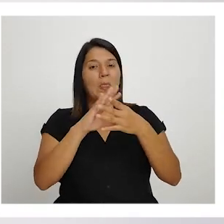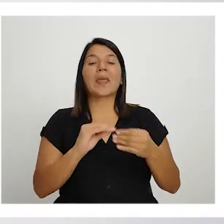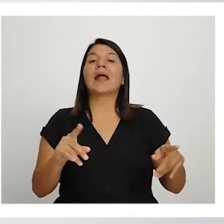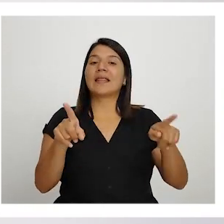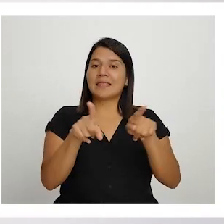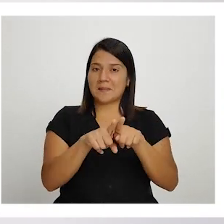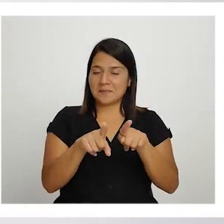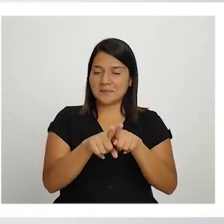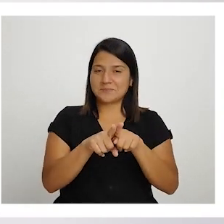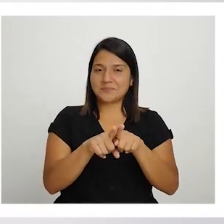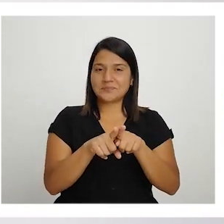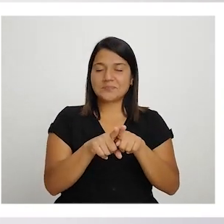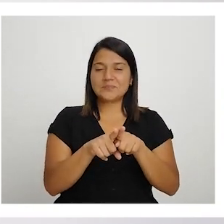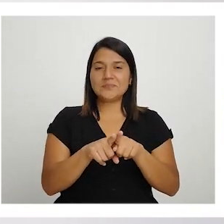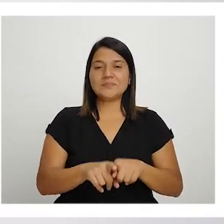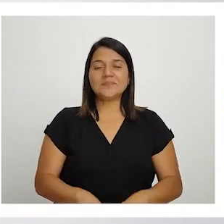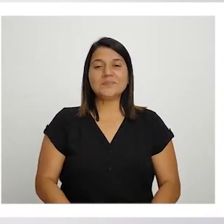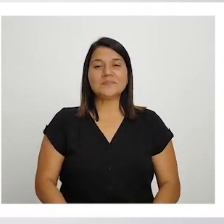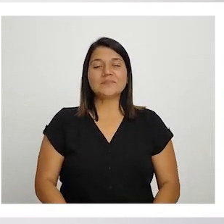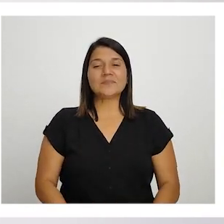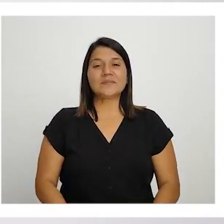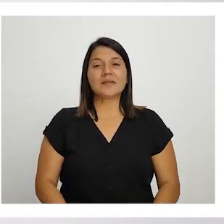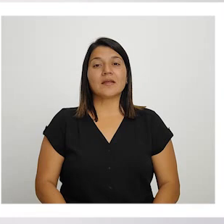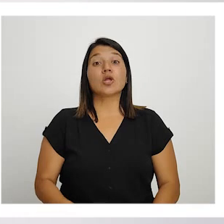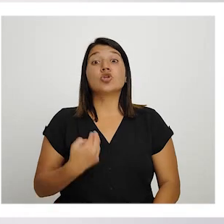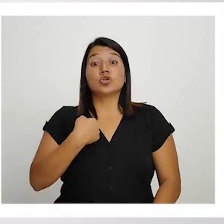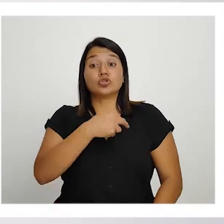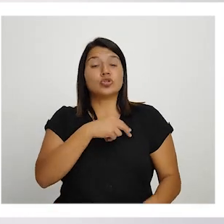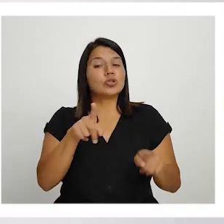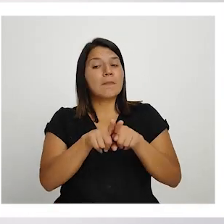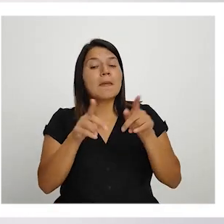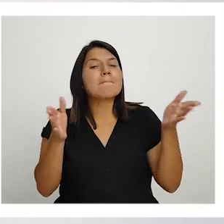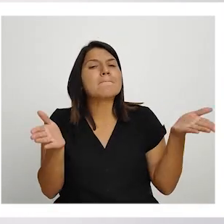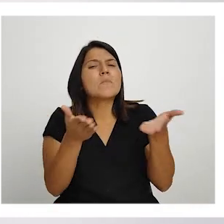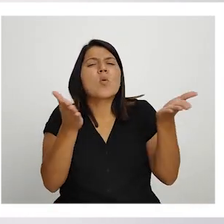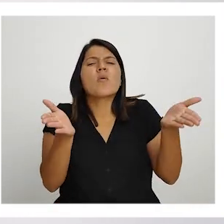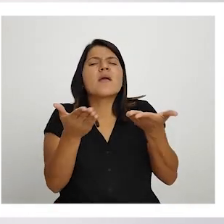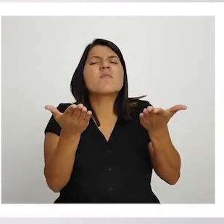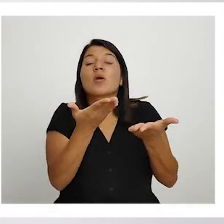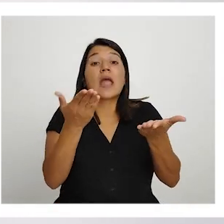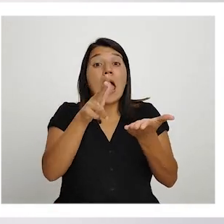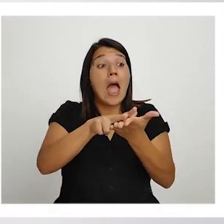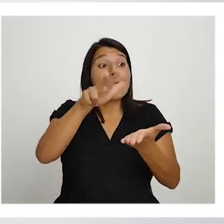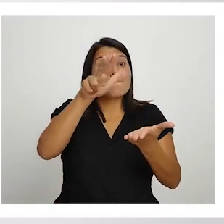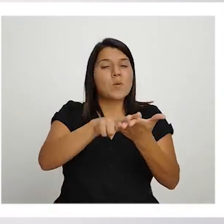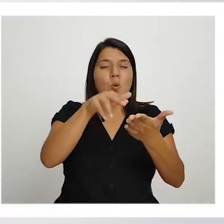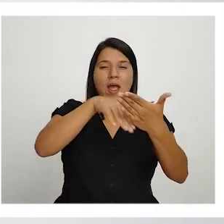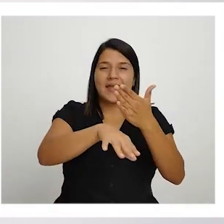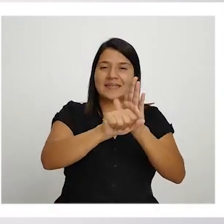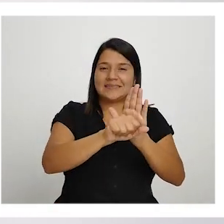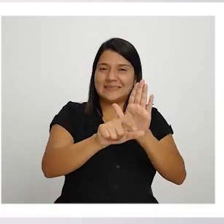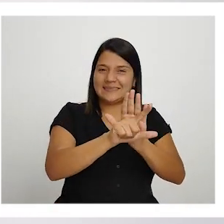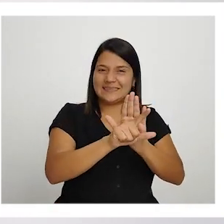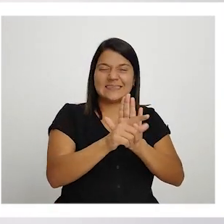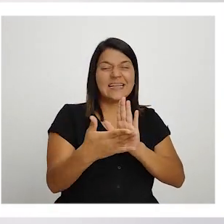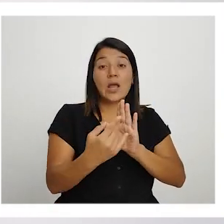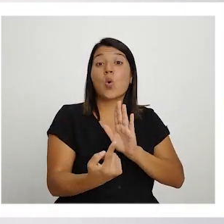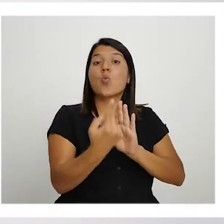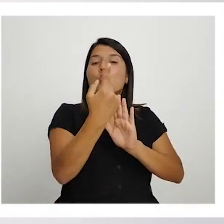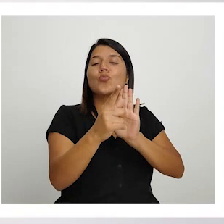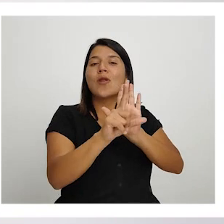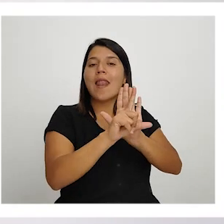es que promovimos la aprobación en la Asamblea Legislativa de una